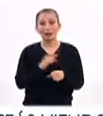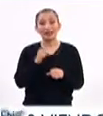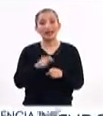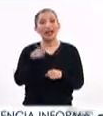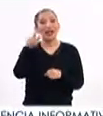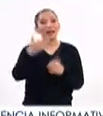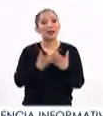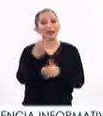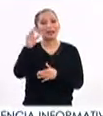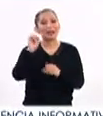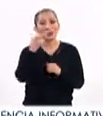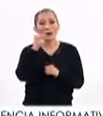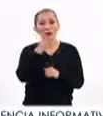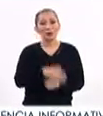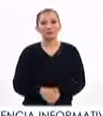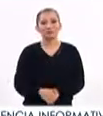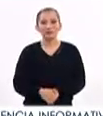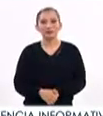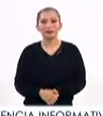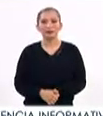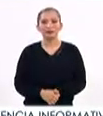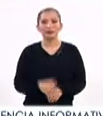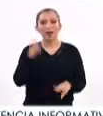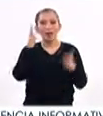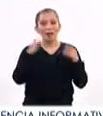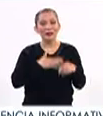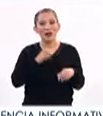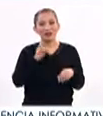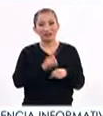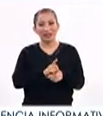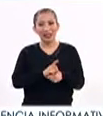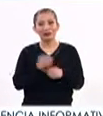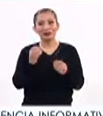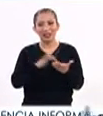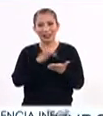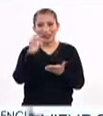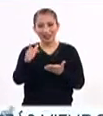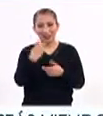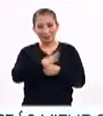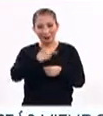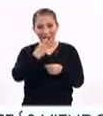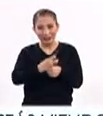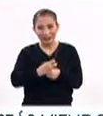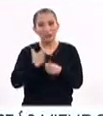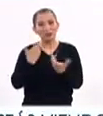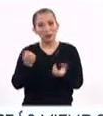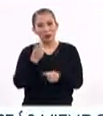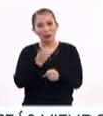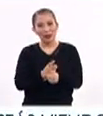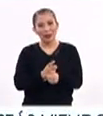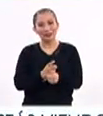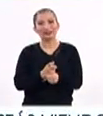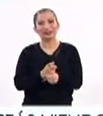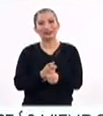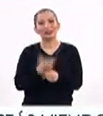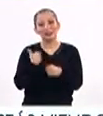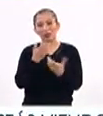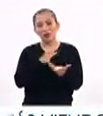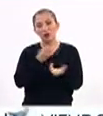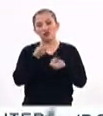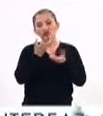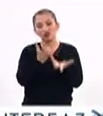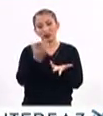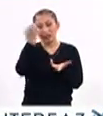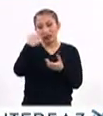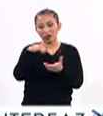¿Qué tal se amanece allá en Chihuahua? Hola, buenos días. Muchas gracias por la invitación y por la oportunidad de poder